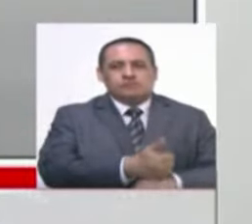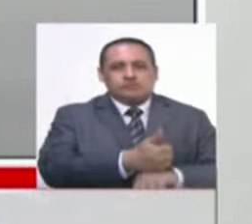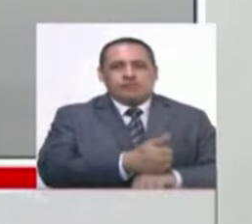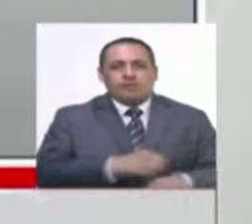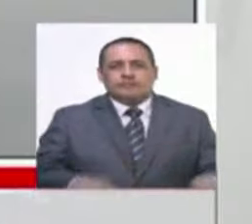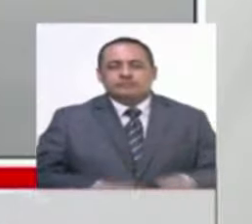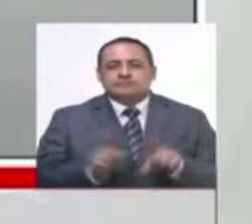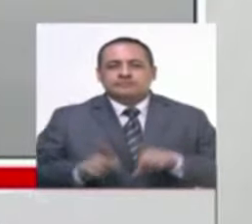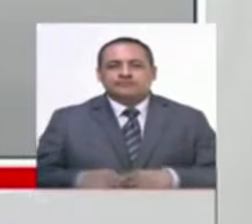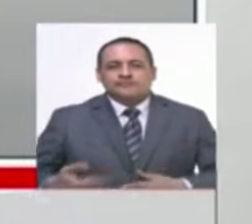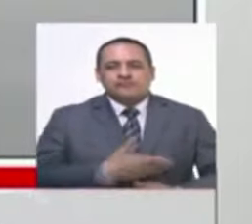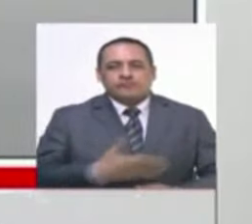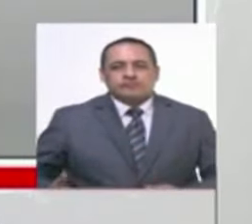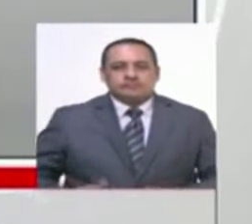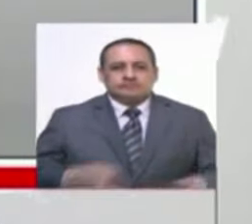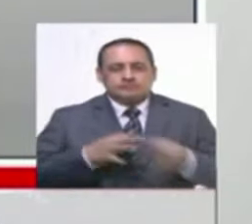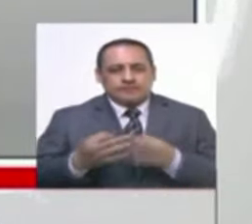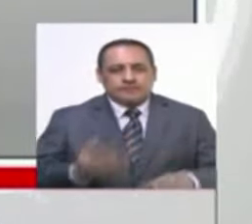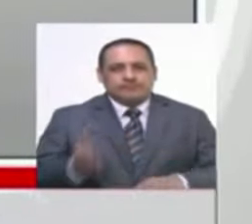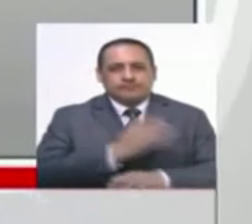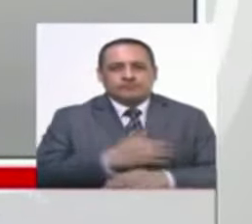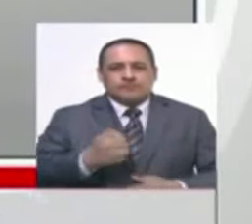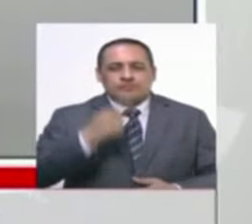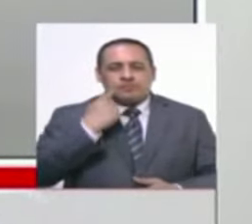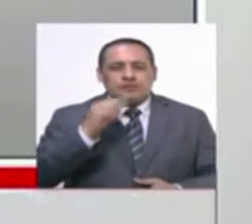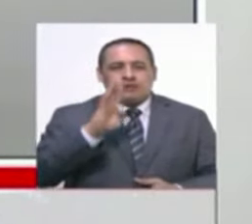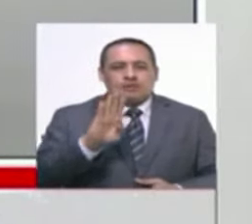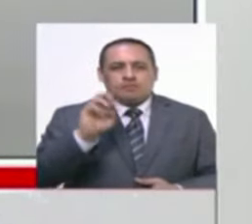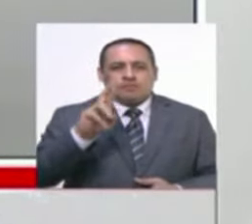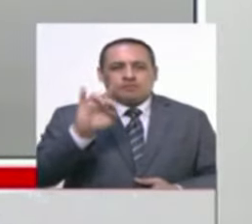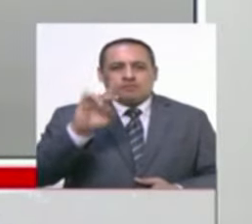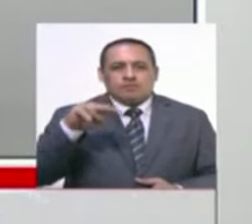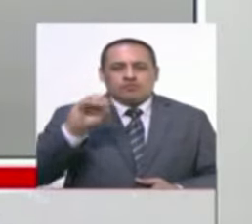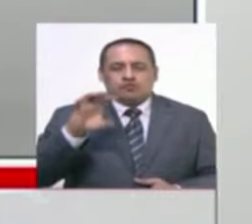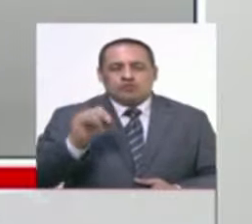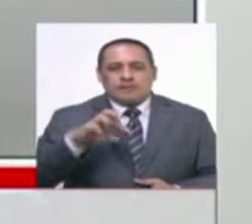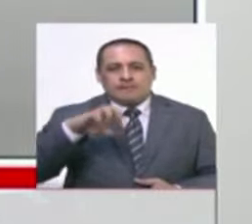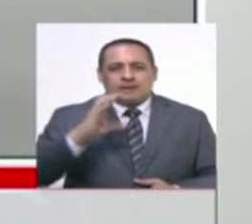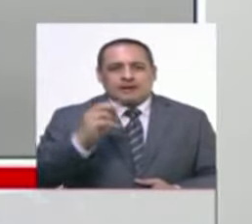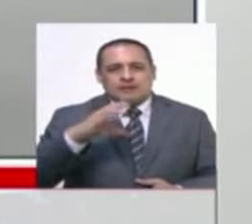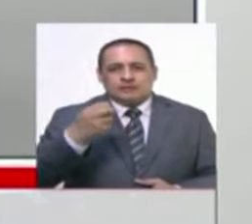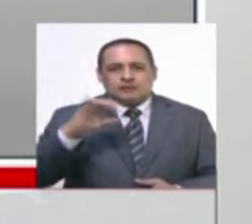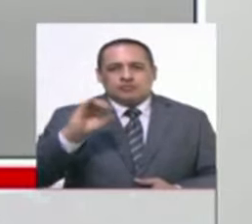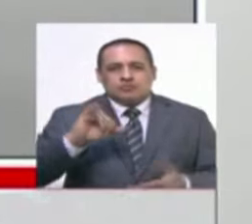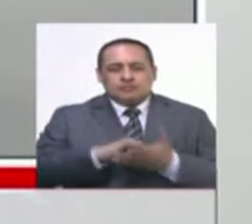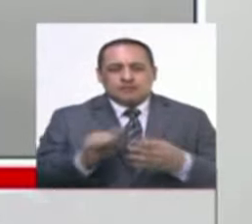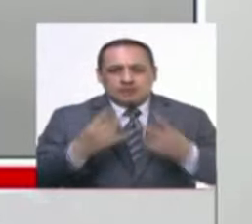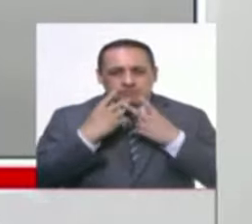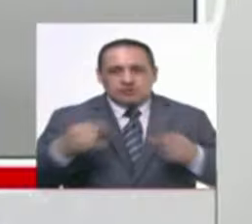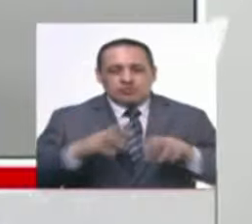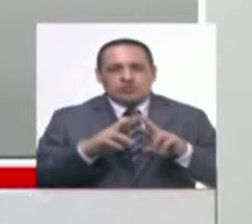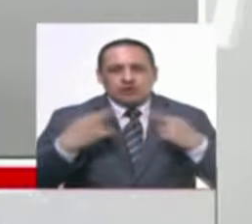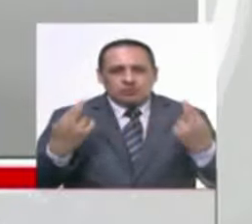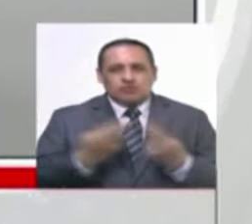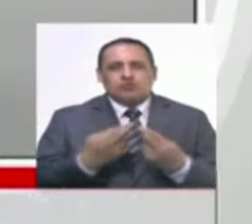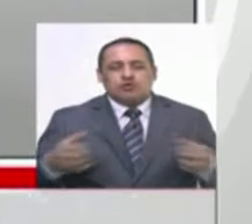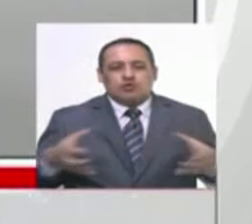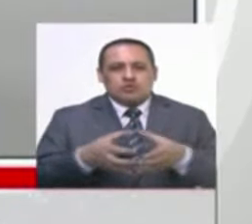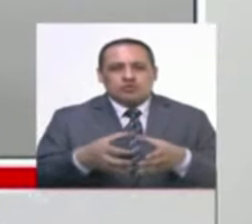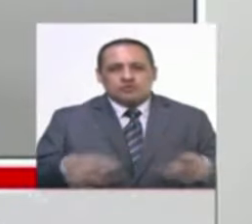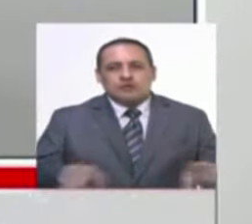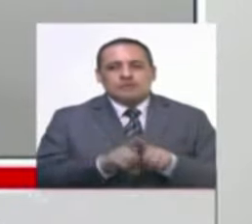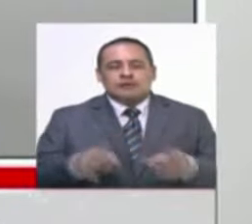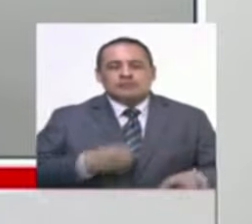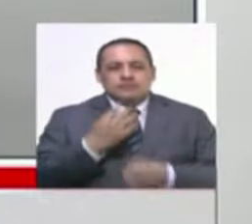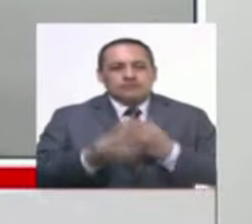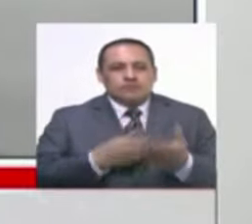Eso, señor presidente, según lo que me refirió el señor Bruno Pacheco en mi departamento y en los lugares donde yo me he reunido, me